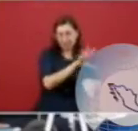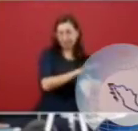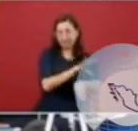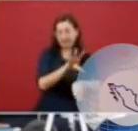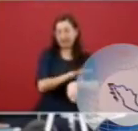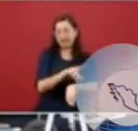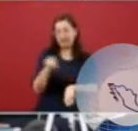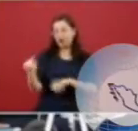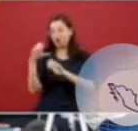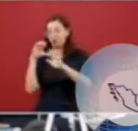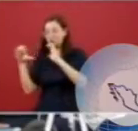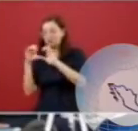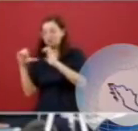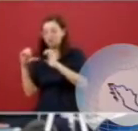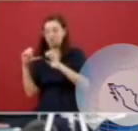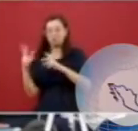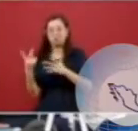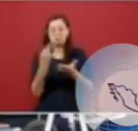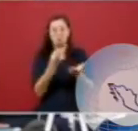de telecomunicaciones,